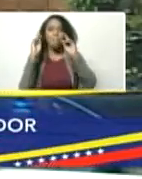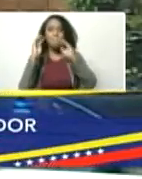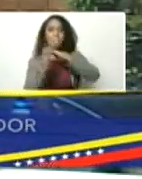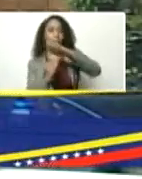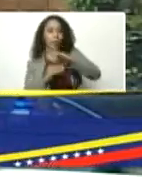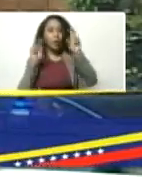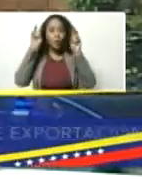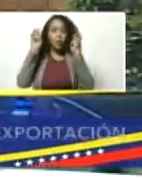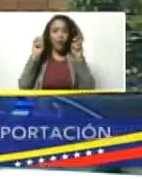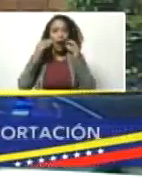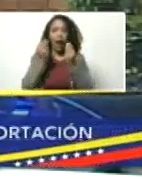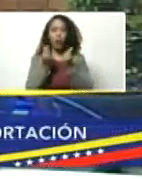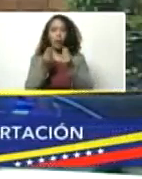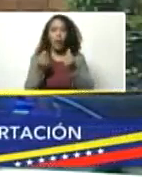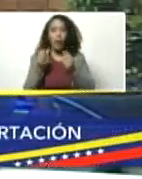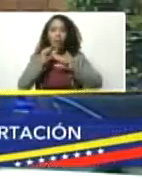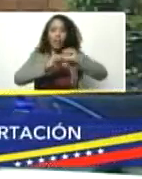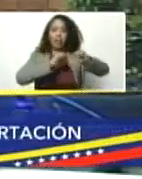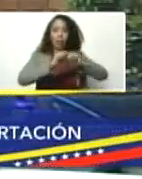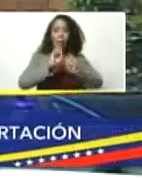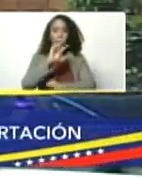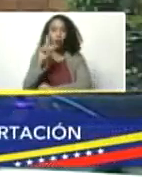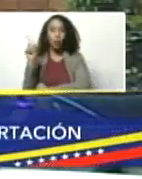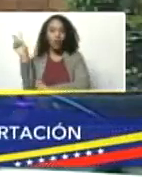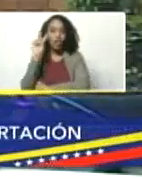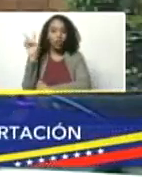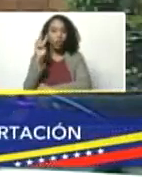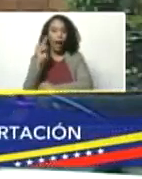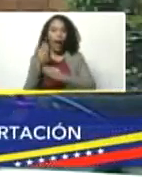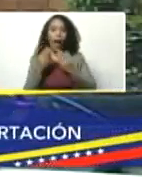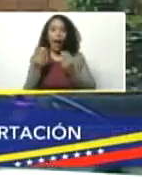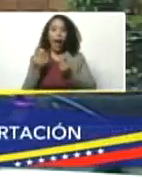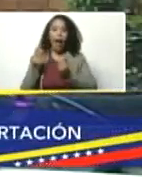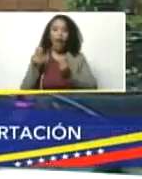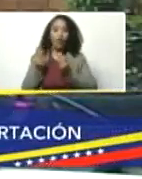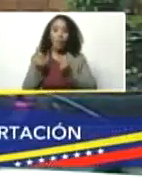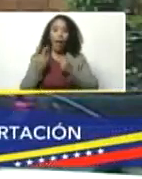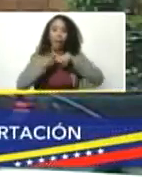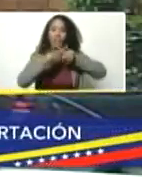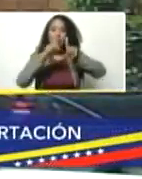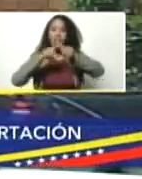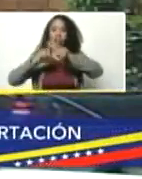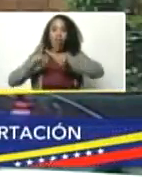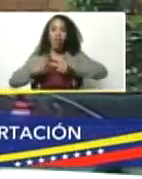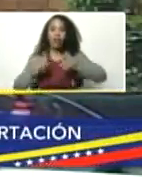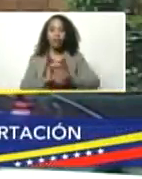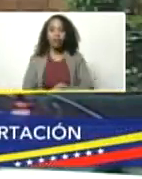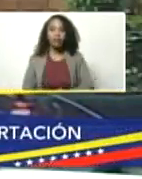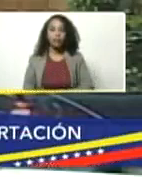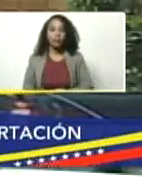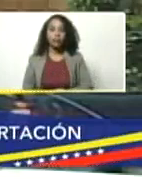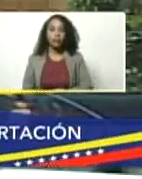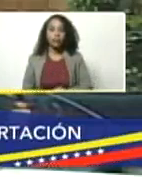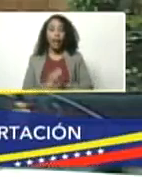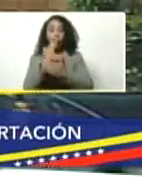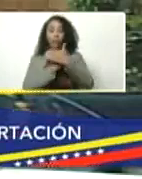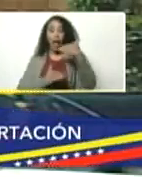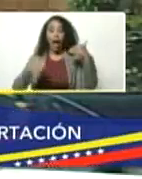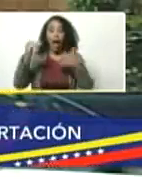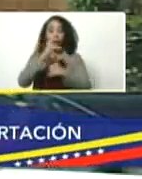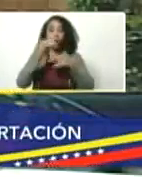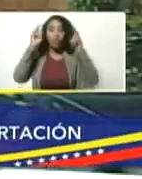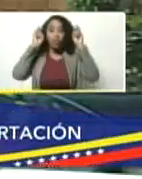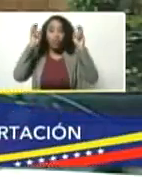economía del siglo XXI venezolano, una economía diversificada, de alto